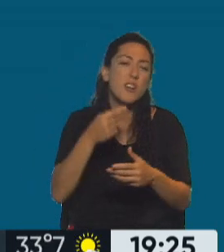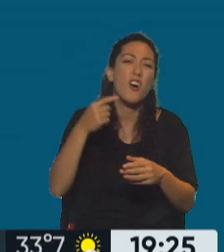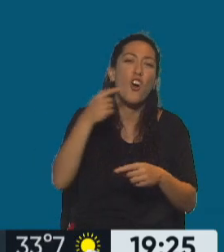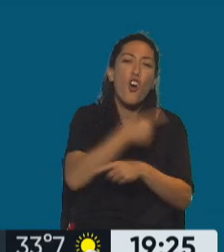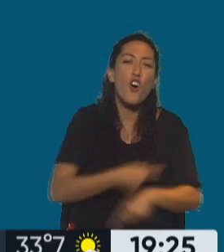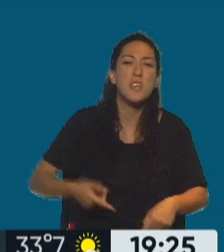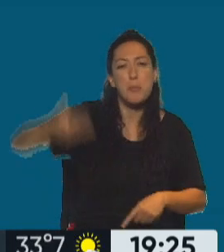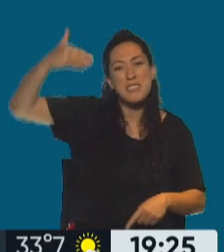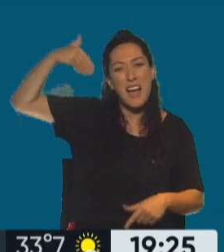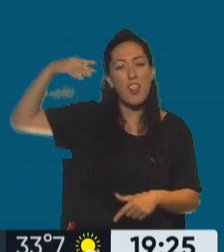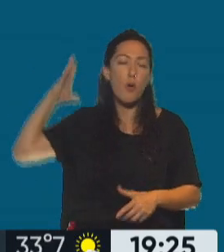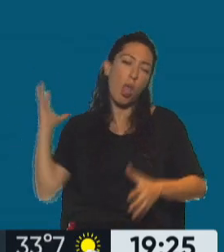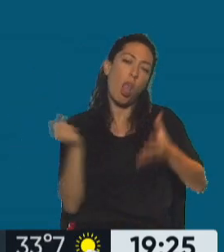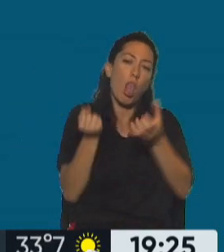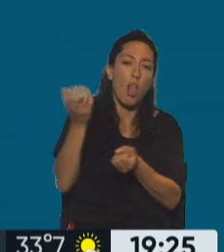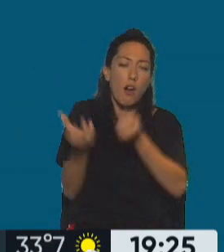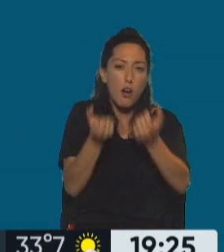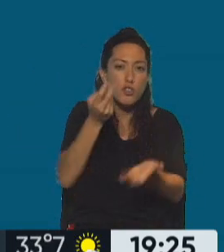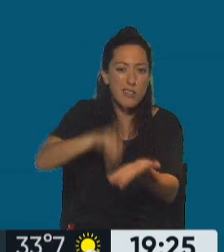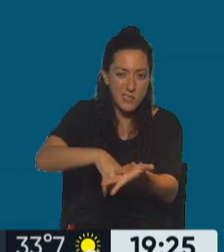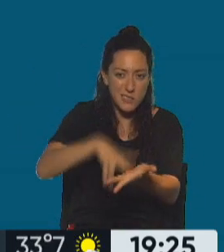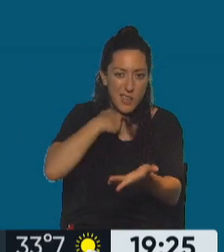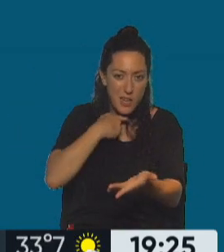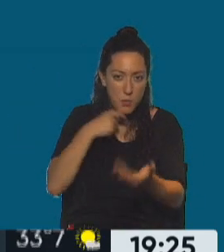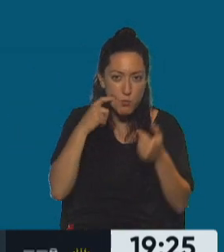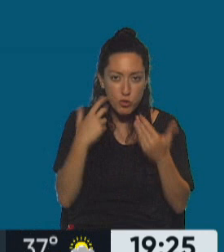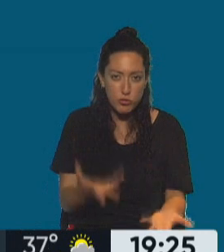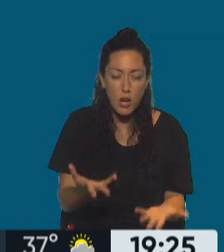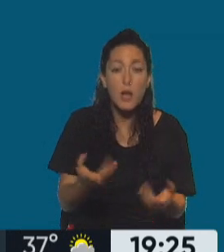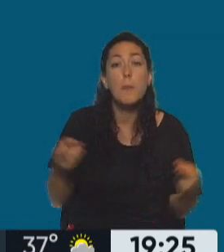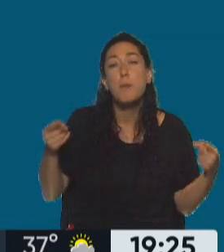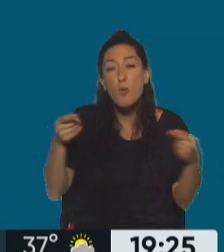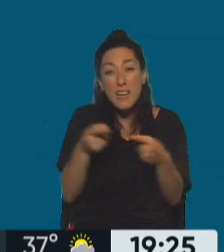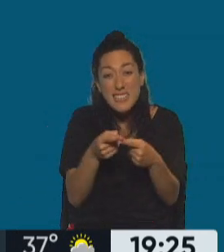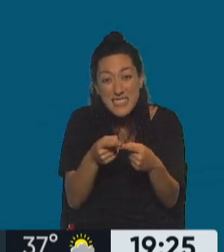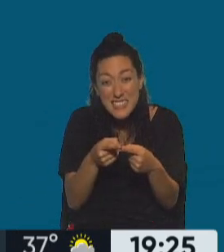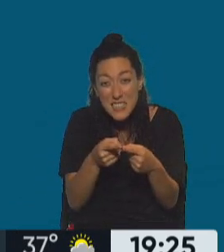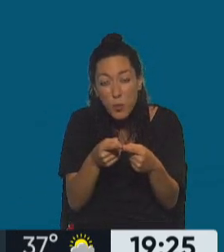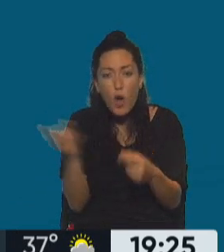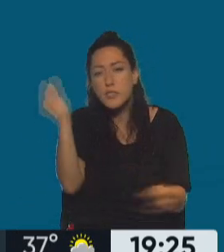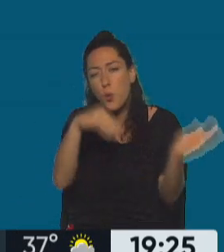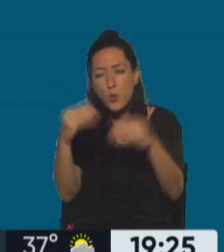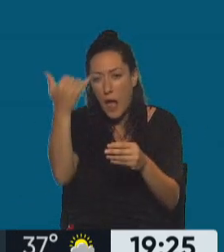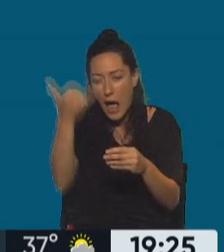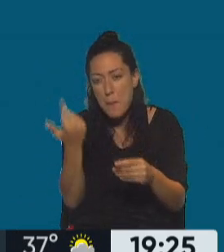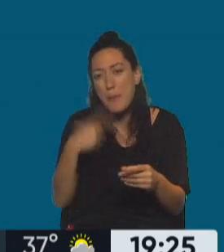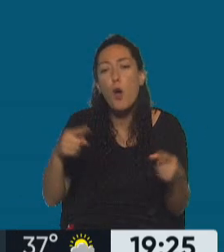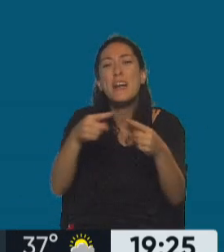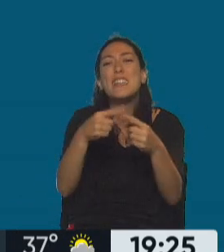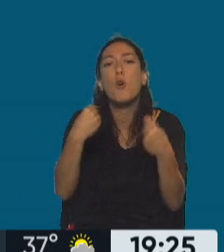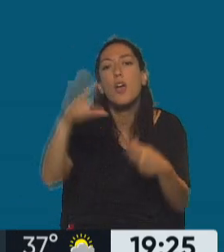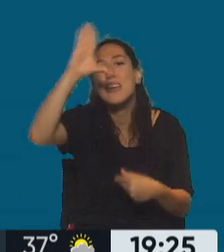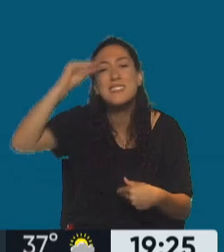objetivos fundamental de todo esto que está ocurriendo porque por más que aparezcan Fernández de